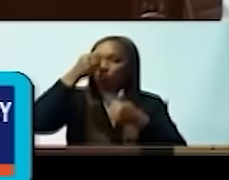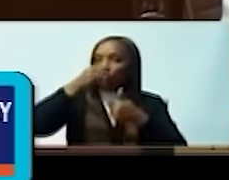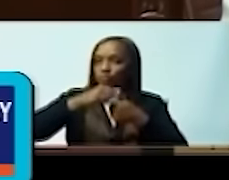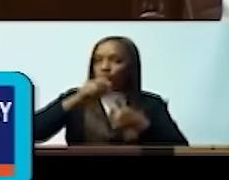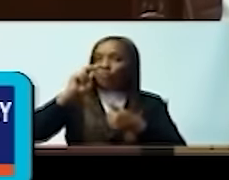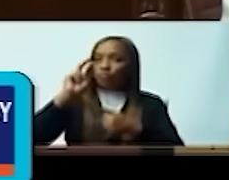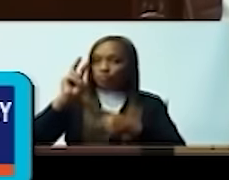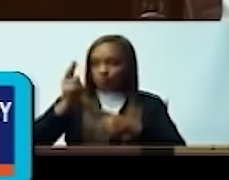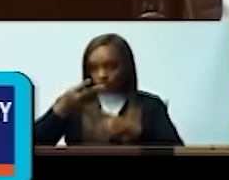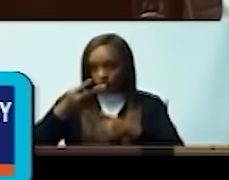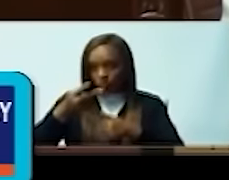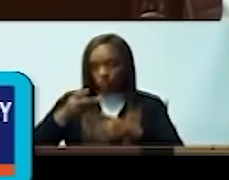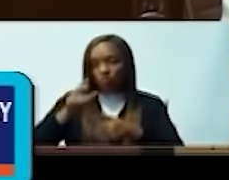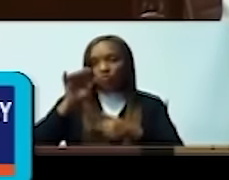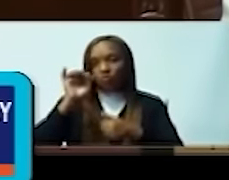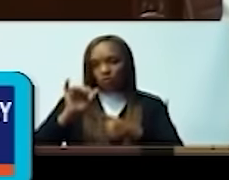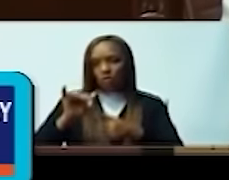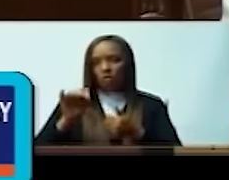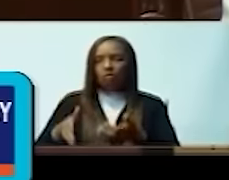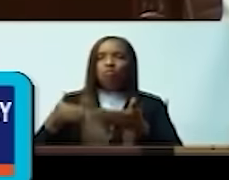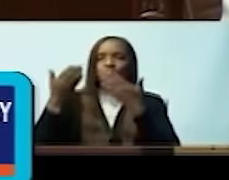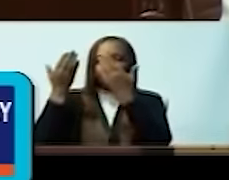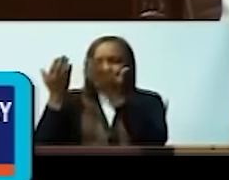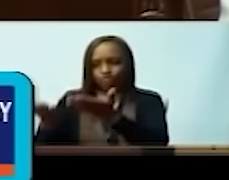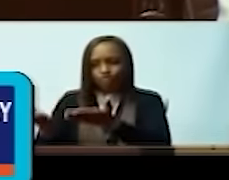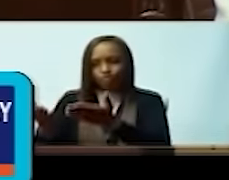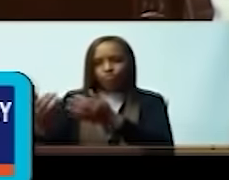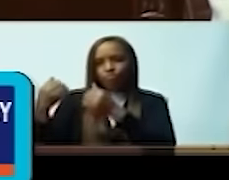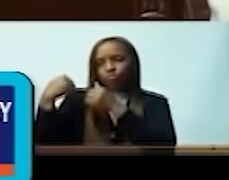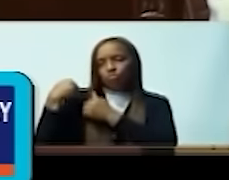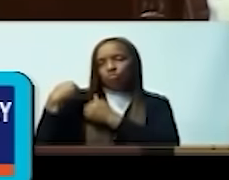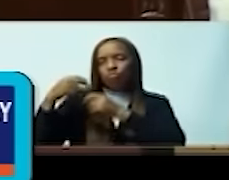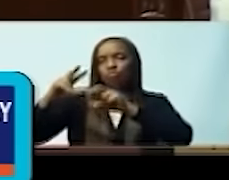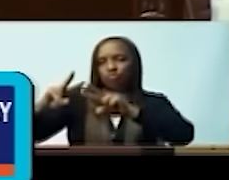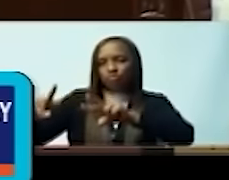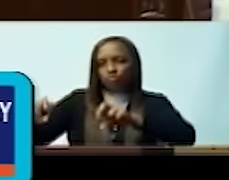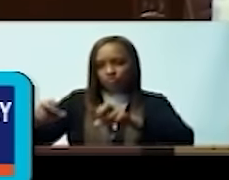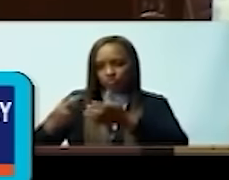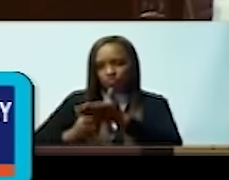que lo ha estado trabajando. A votación, ¿sí o no?